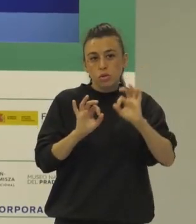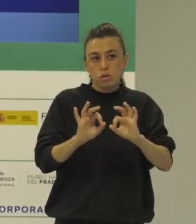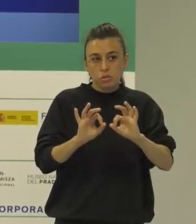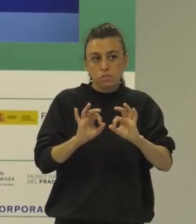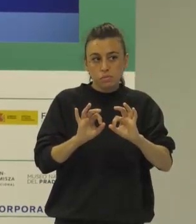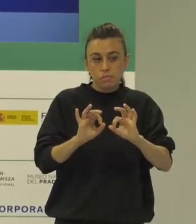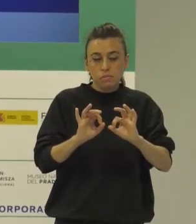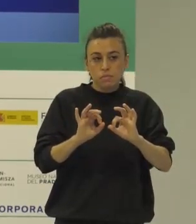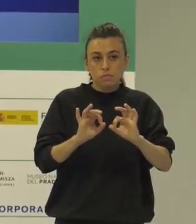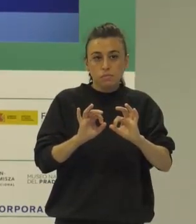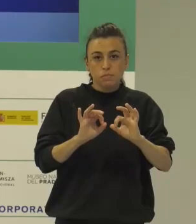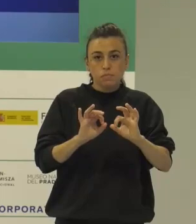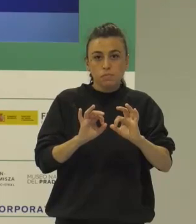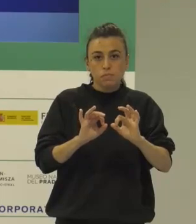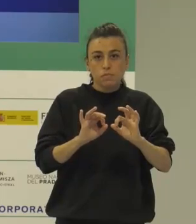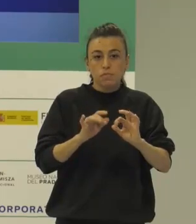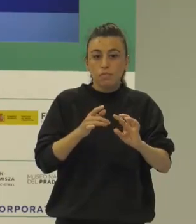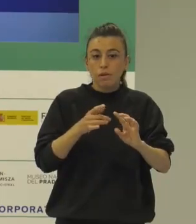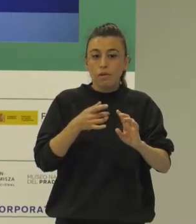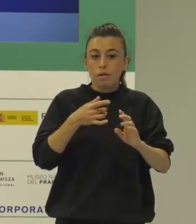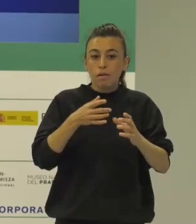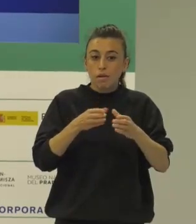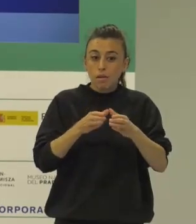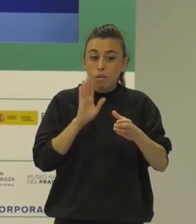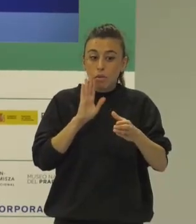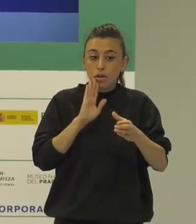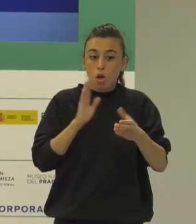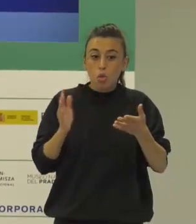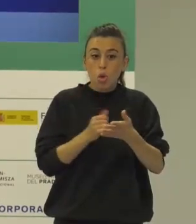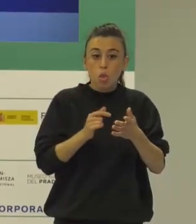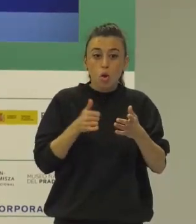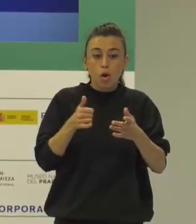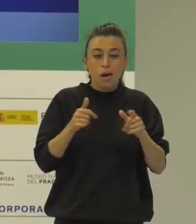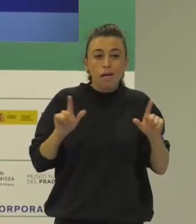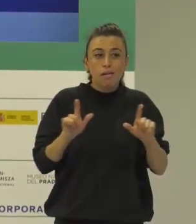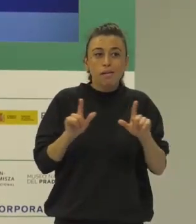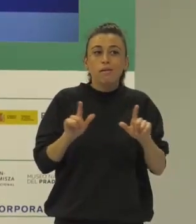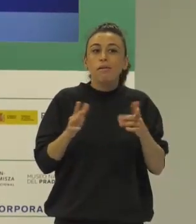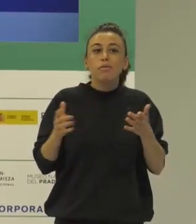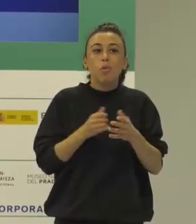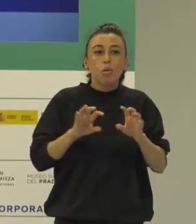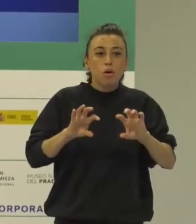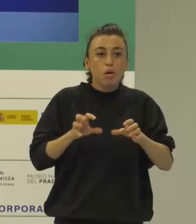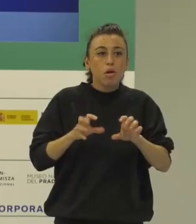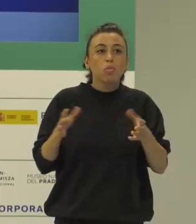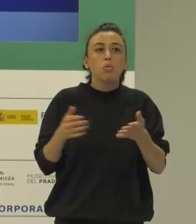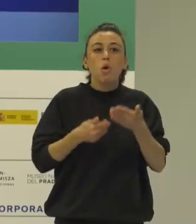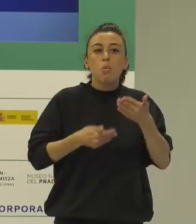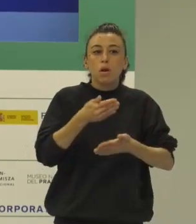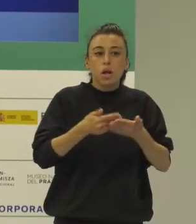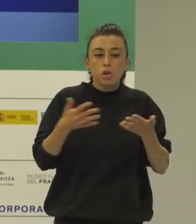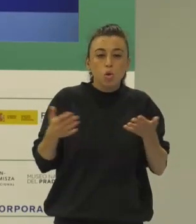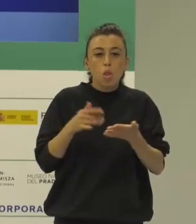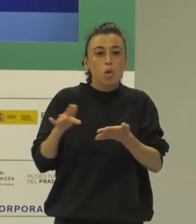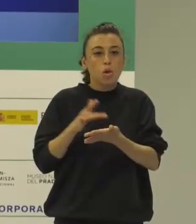tiene la misión de dirigir todos los canales de televisión, todas las emisoras de radio, todos los periódicos, todas las revistas y